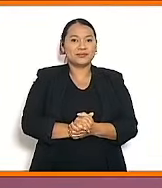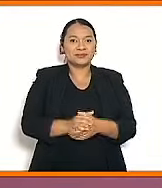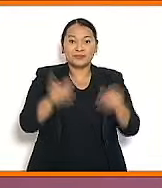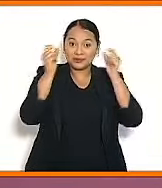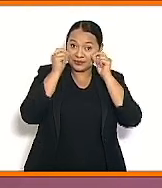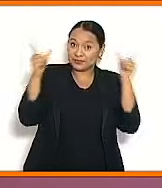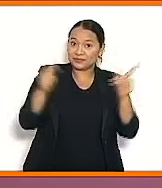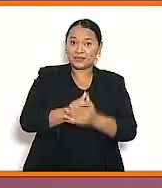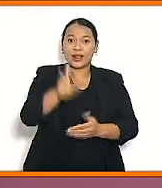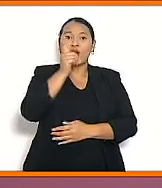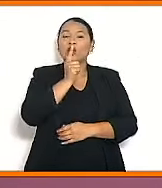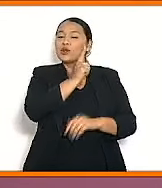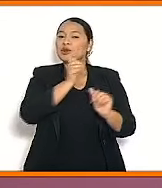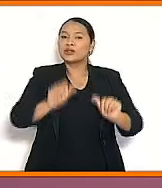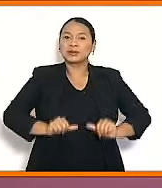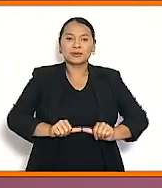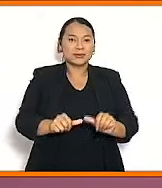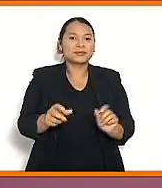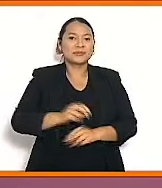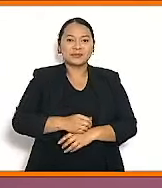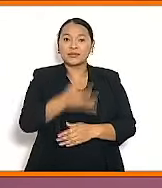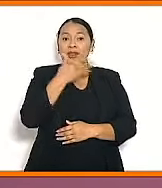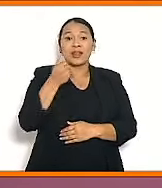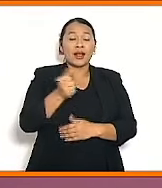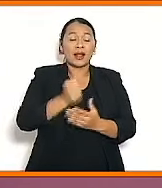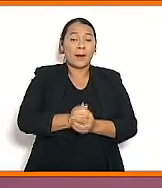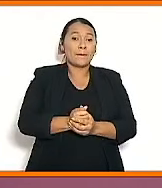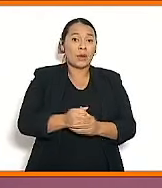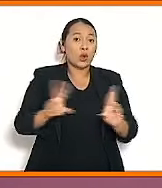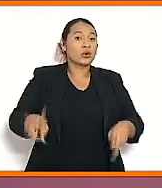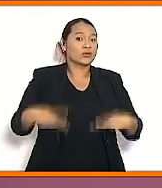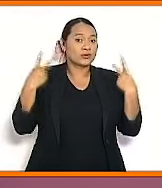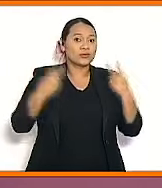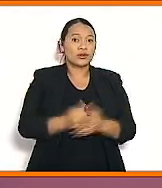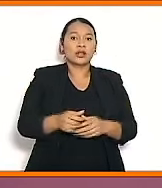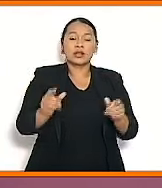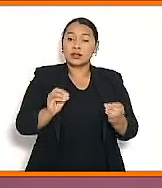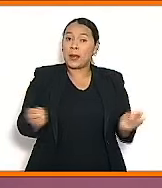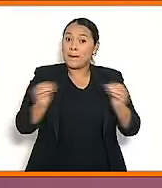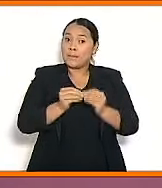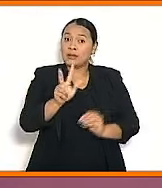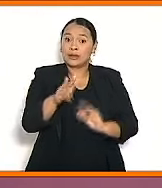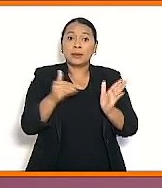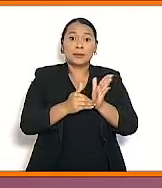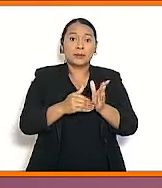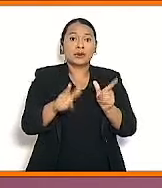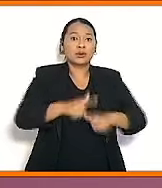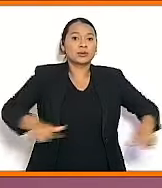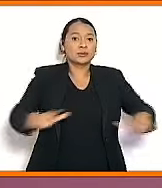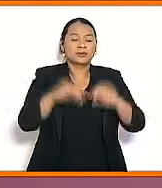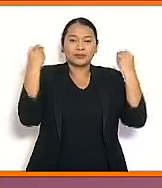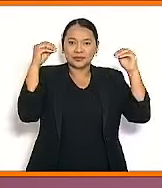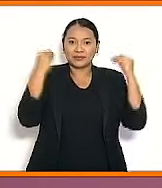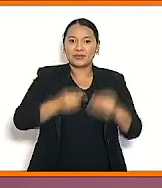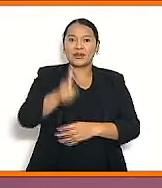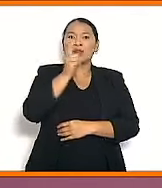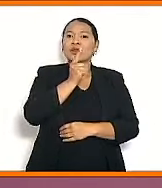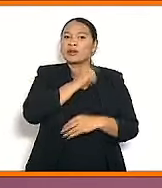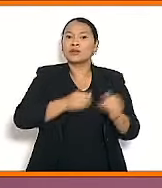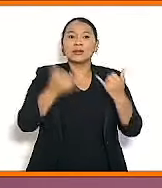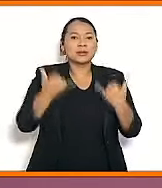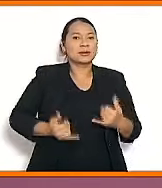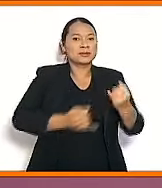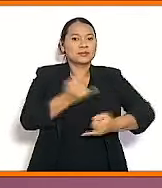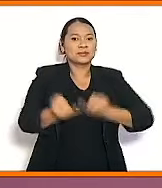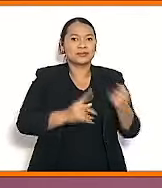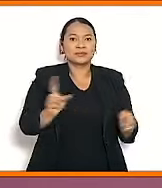Increíble como Loto sigue haciendo historia, llegando a más de 3.000 puntos de venta Loto a nivel nacional. Ahora sí, queridos jugadores, acompáñame a pegar y a ganar